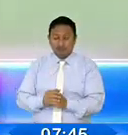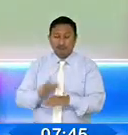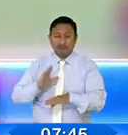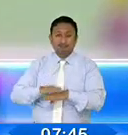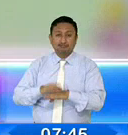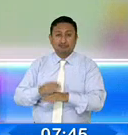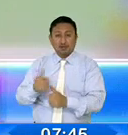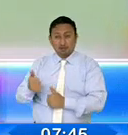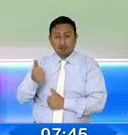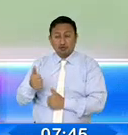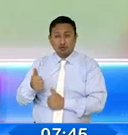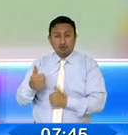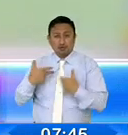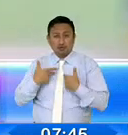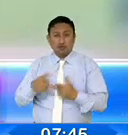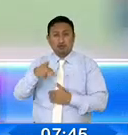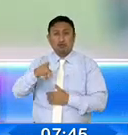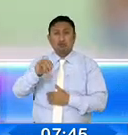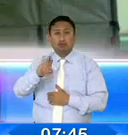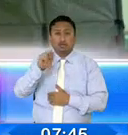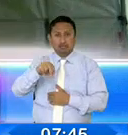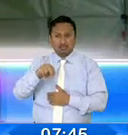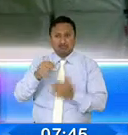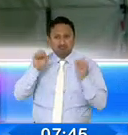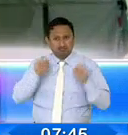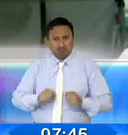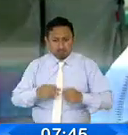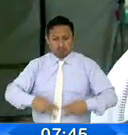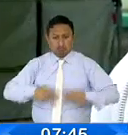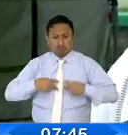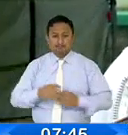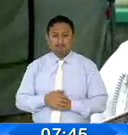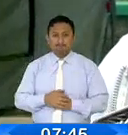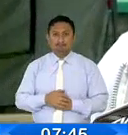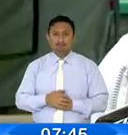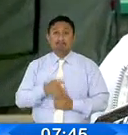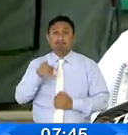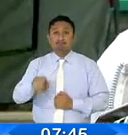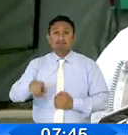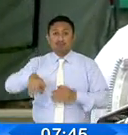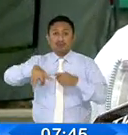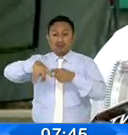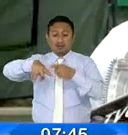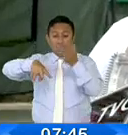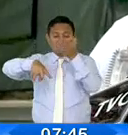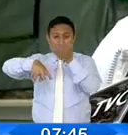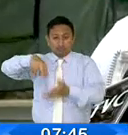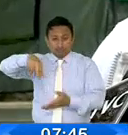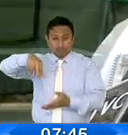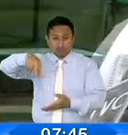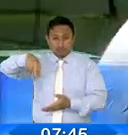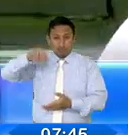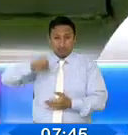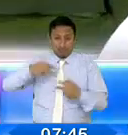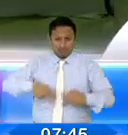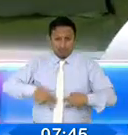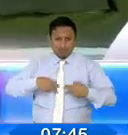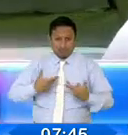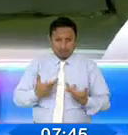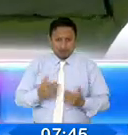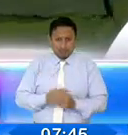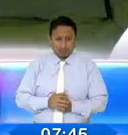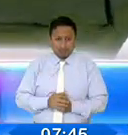que tiene Pierina de vivir. Tener que amputarle parte de su piernita para poder vivir. Para en sí lo grave que es la